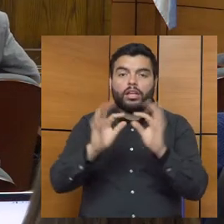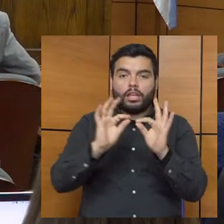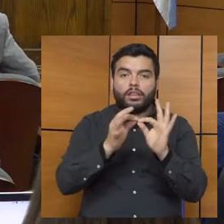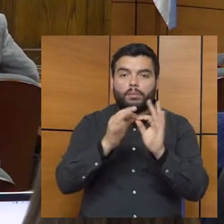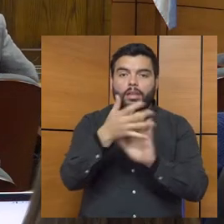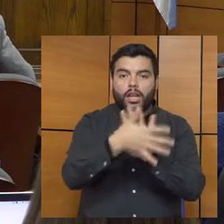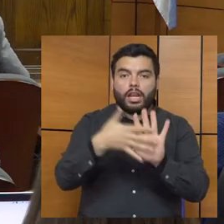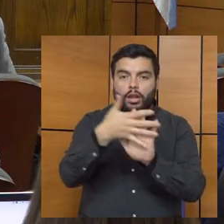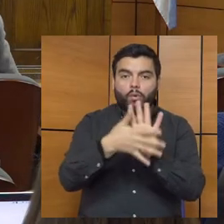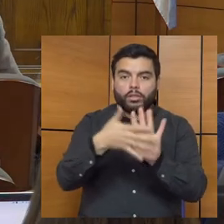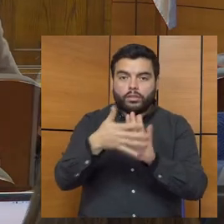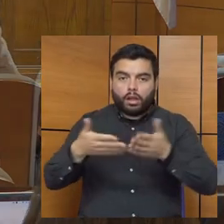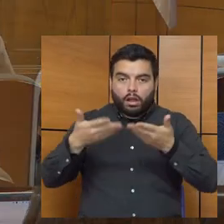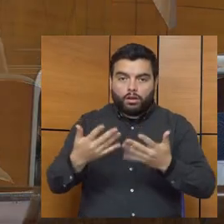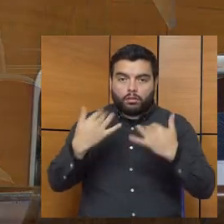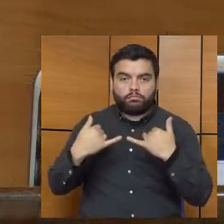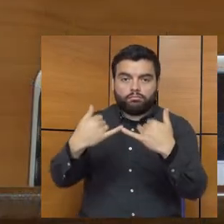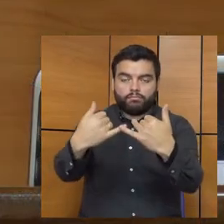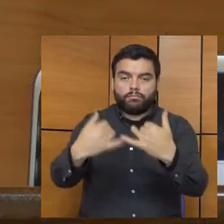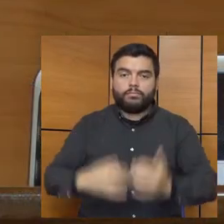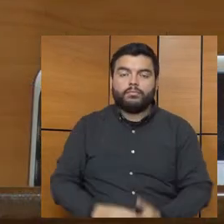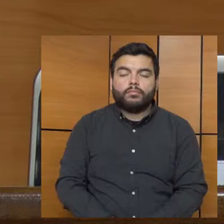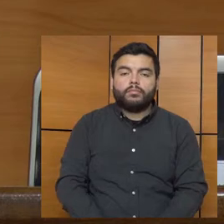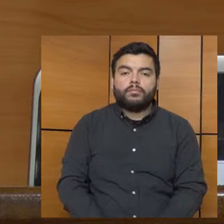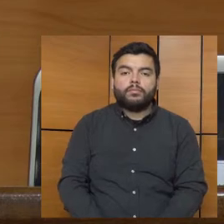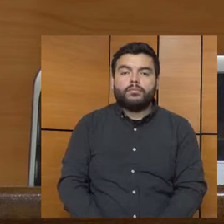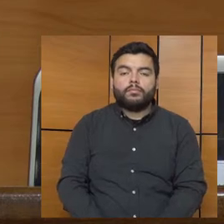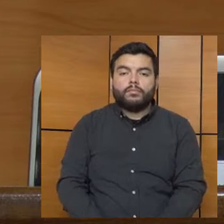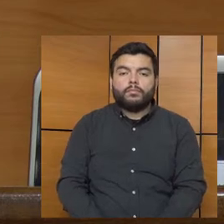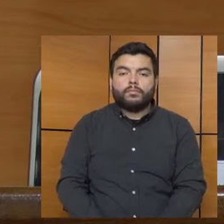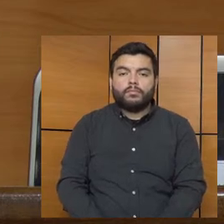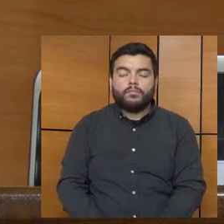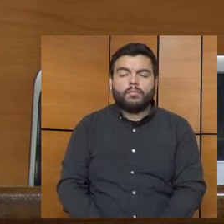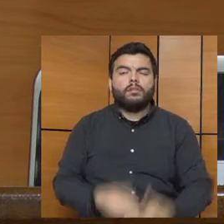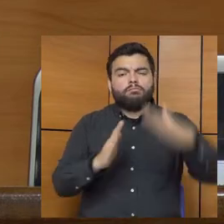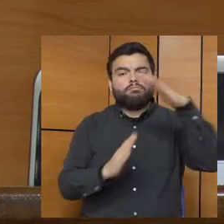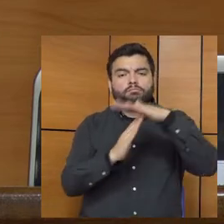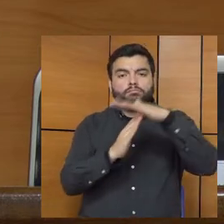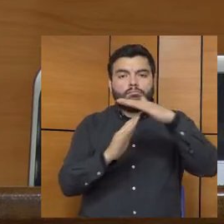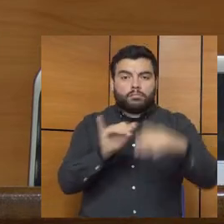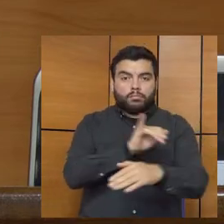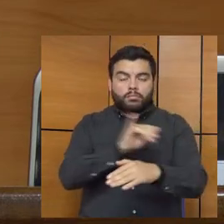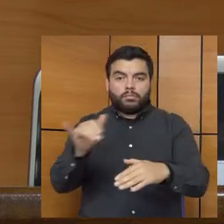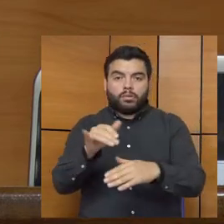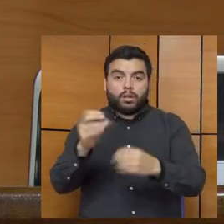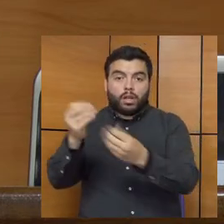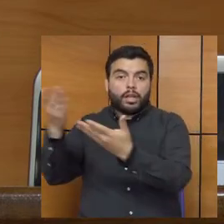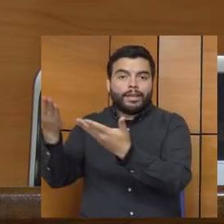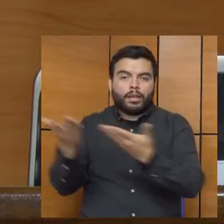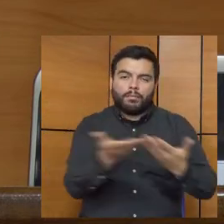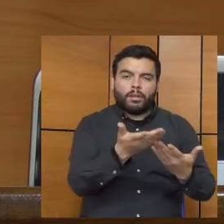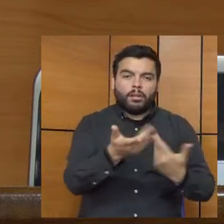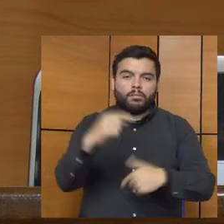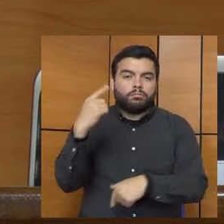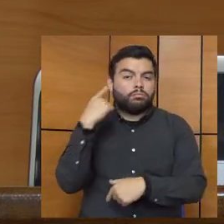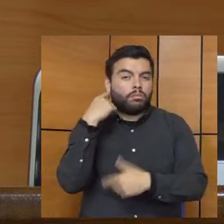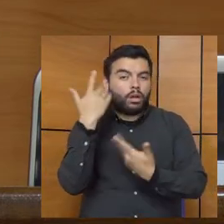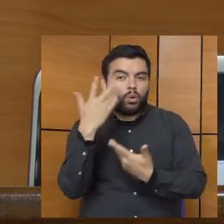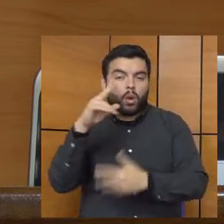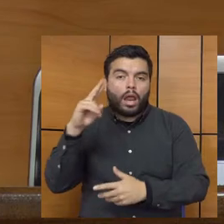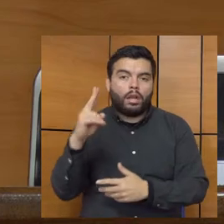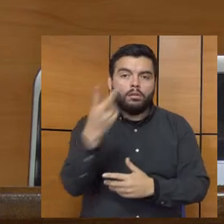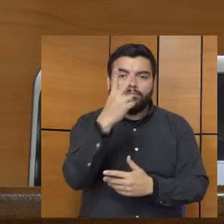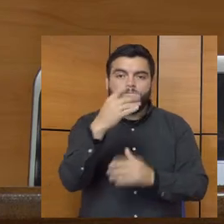nos acompañará en esta segunda parte. Luego de esta pausa, les invitamos a escuchar la segunda ponencia de esta